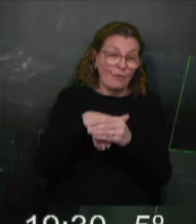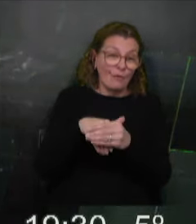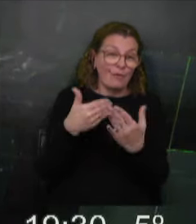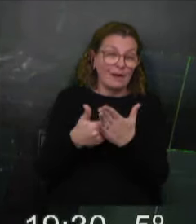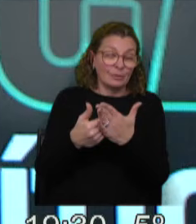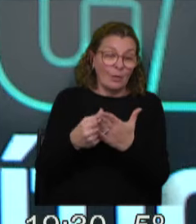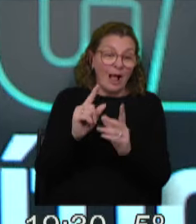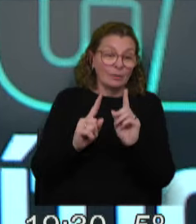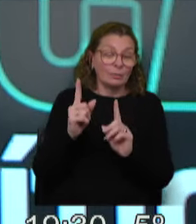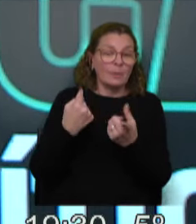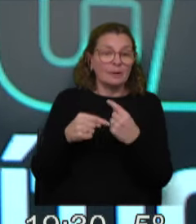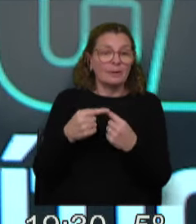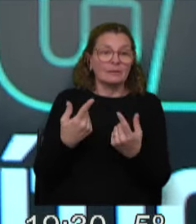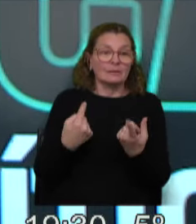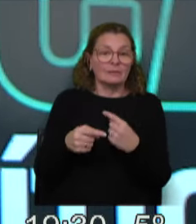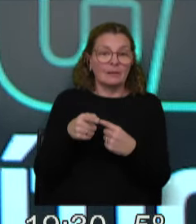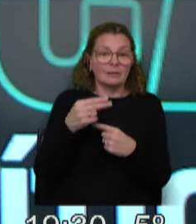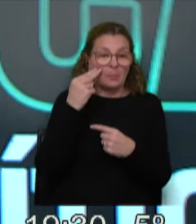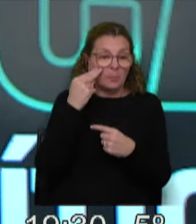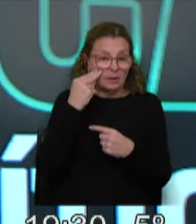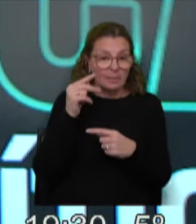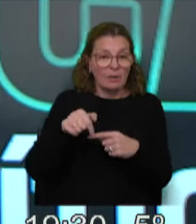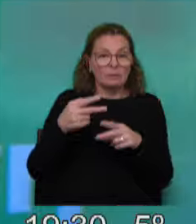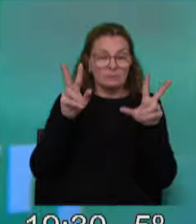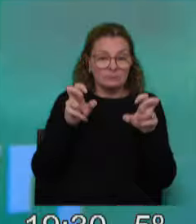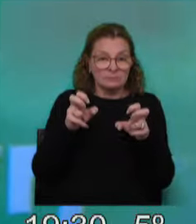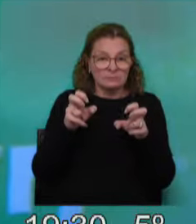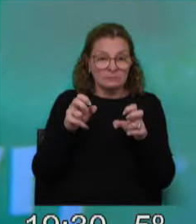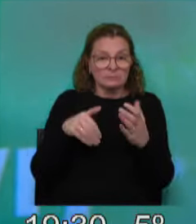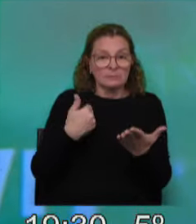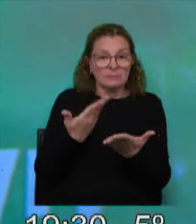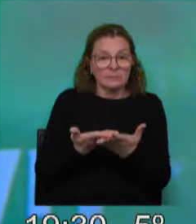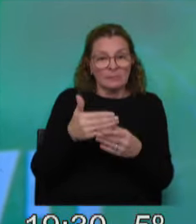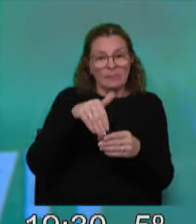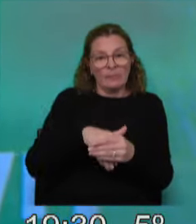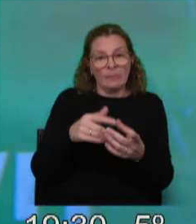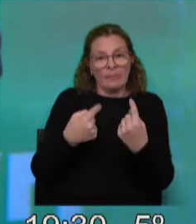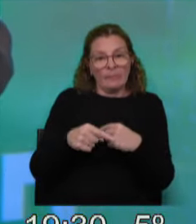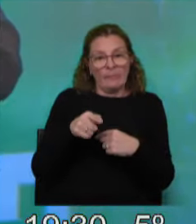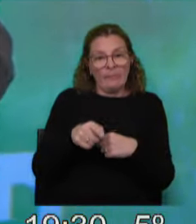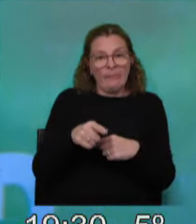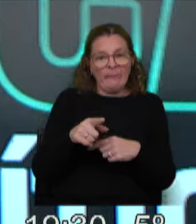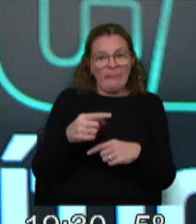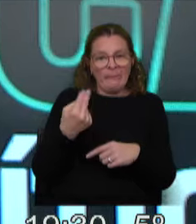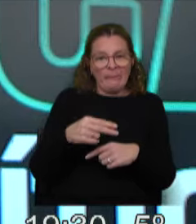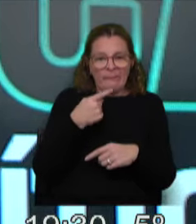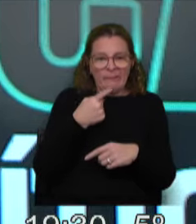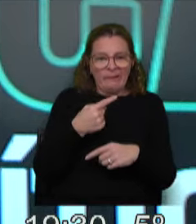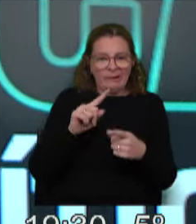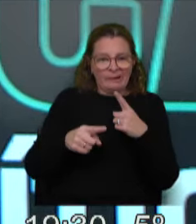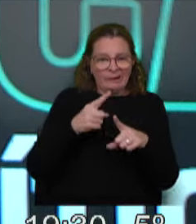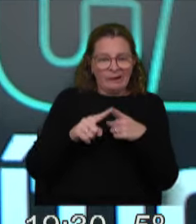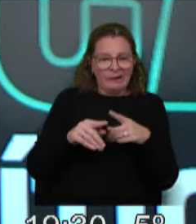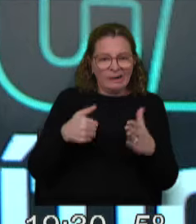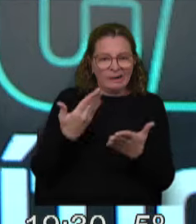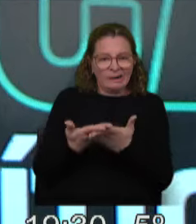lo tanto ahí empieza el otro el otro tema los votos se los van a dar en la convención pero es un hecho inédito el que estás marcando ig clar no hay discusión de que va a